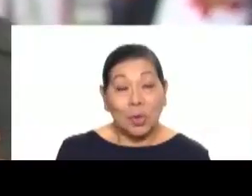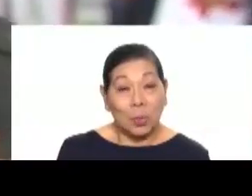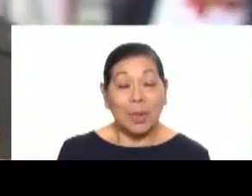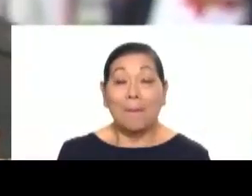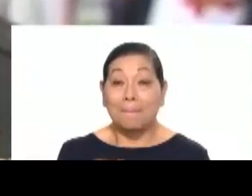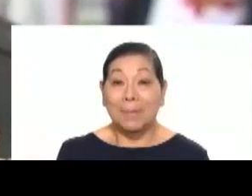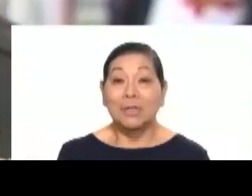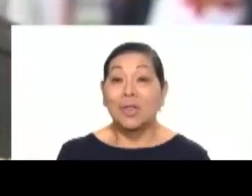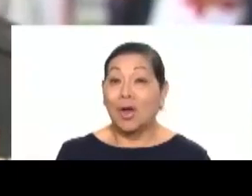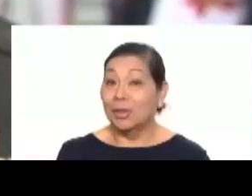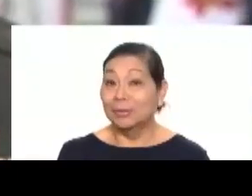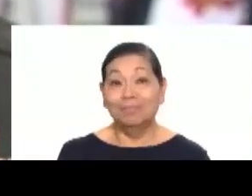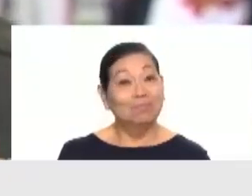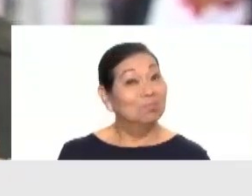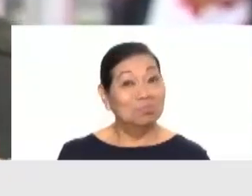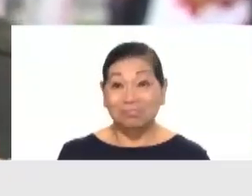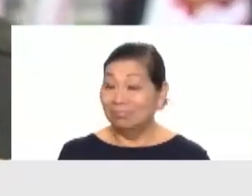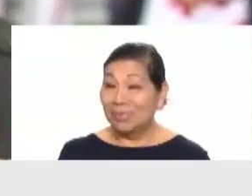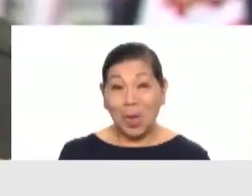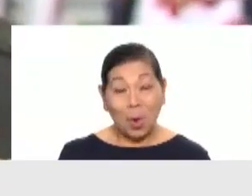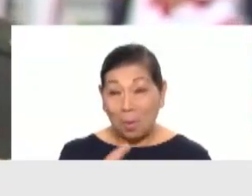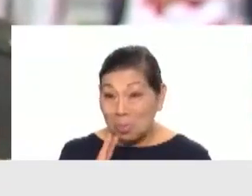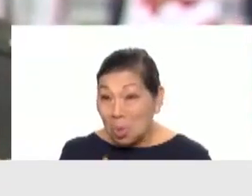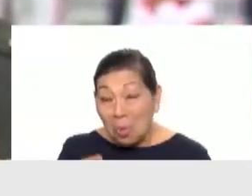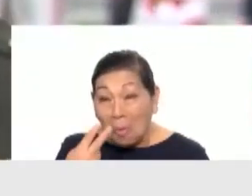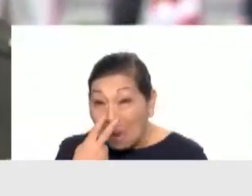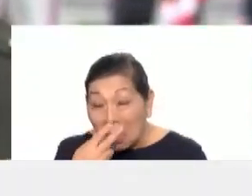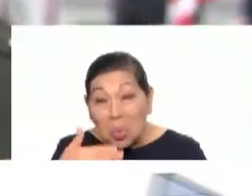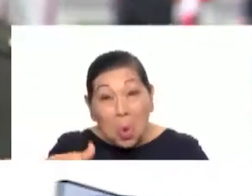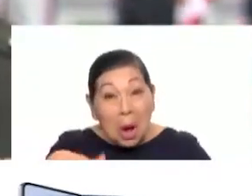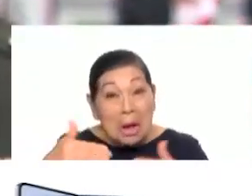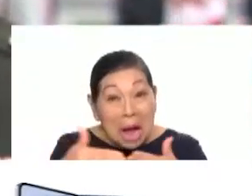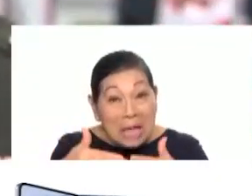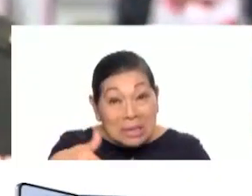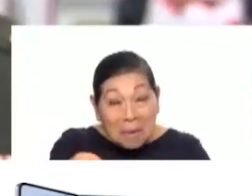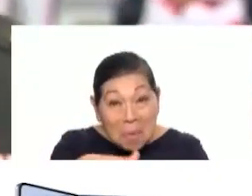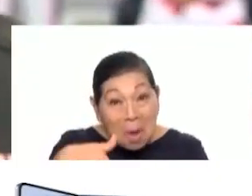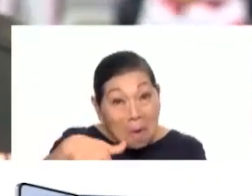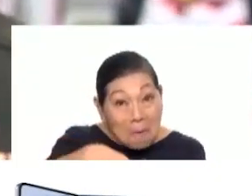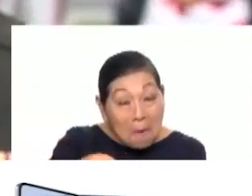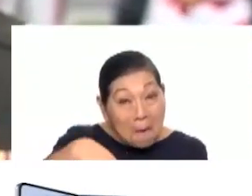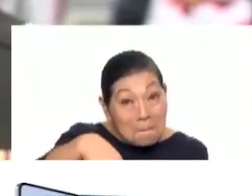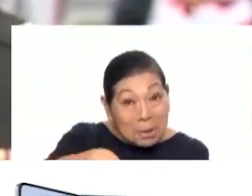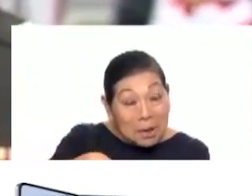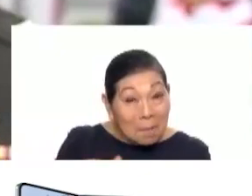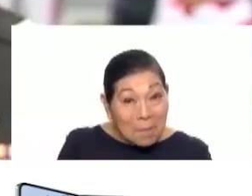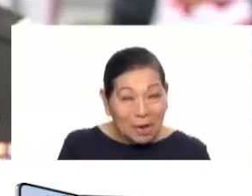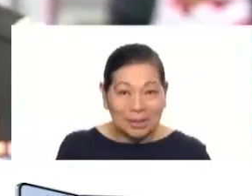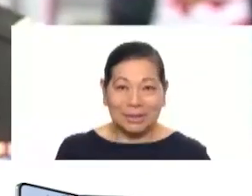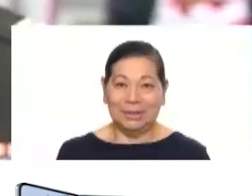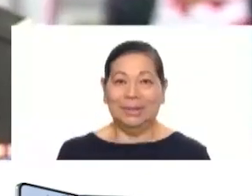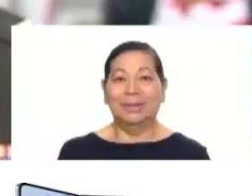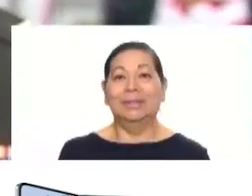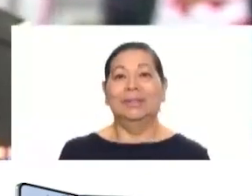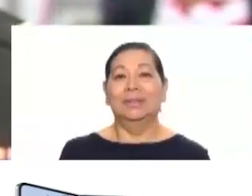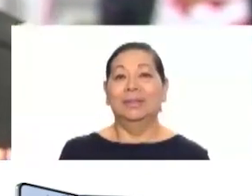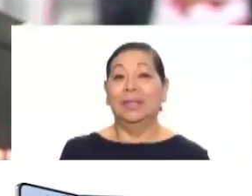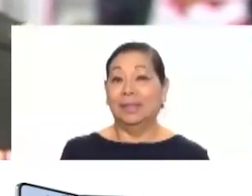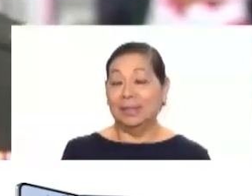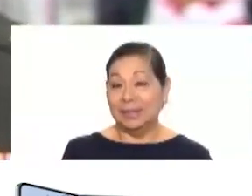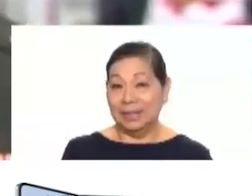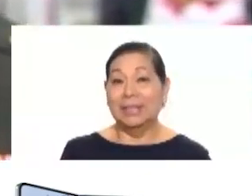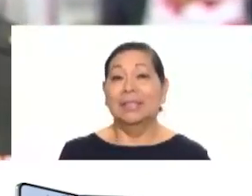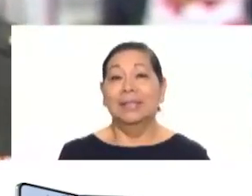seguridad. Hoy por hoy no lo podemos visualizar así. Es por ello que necesitamos incrementar, y esta policía del orden